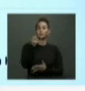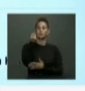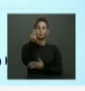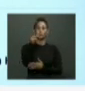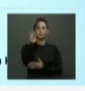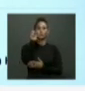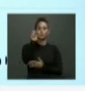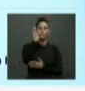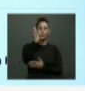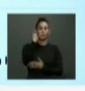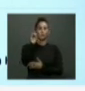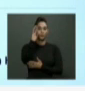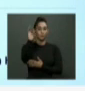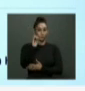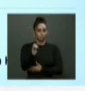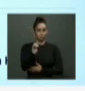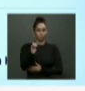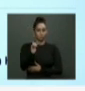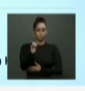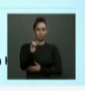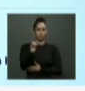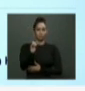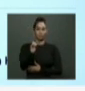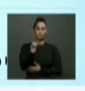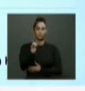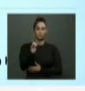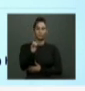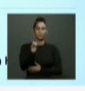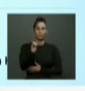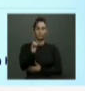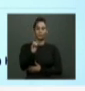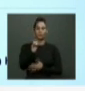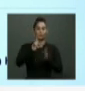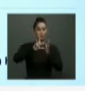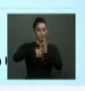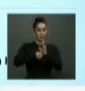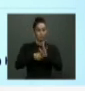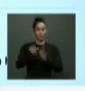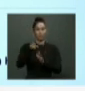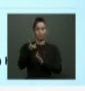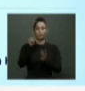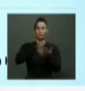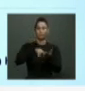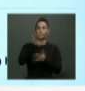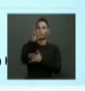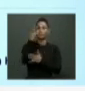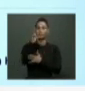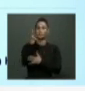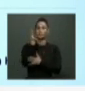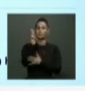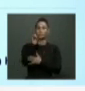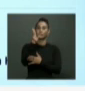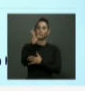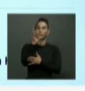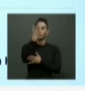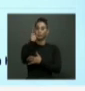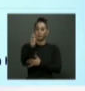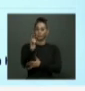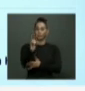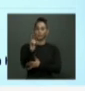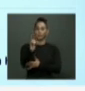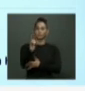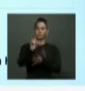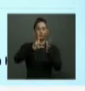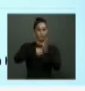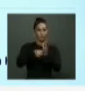dejaste todo esto ya nosotros como seres humanos tenemos una precondición enfermar no verás porque el cuerpo el cuerpo se enferma estilo